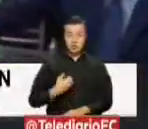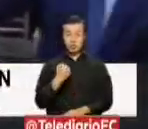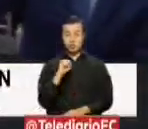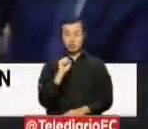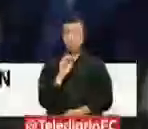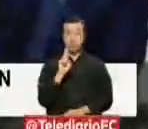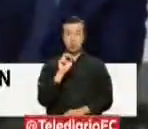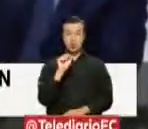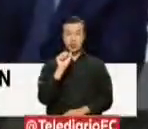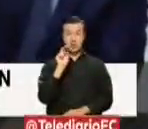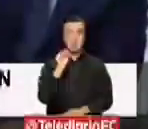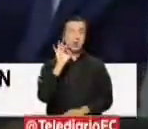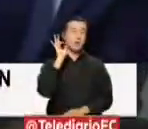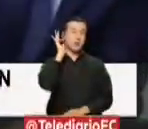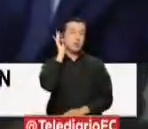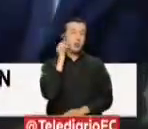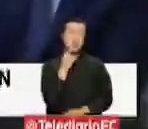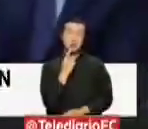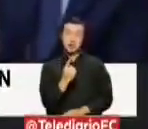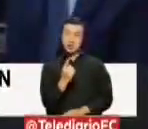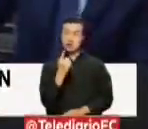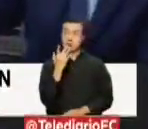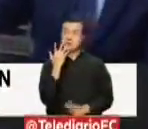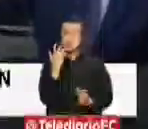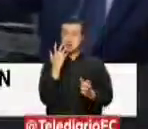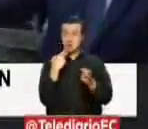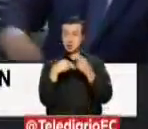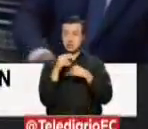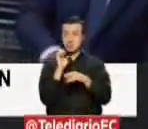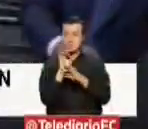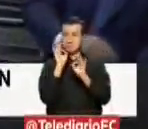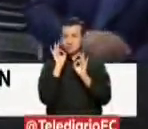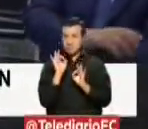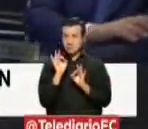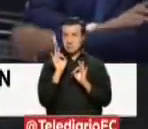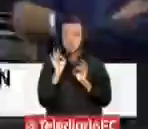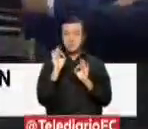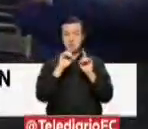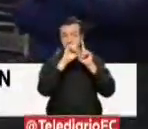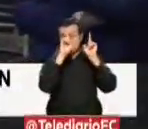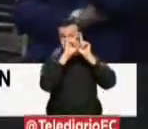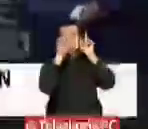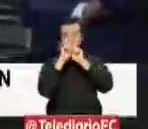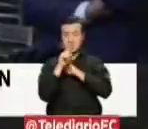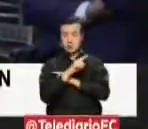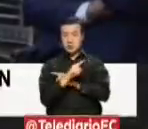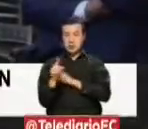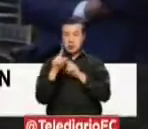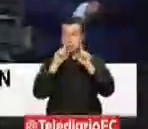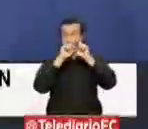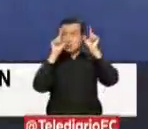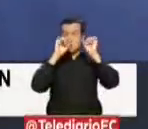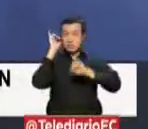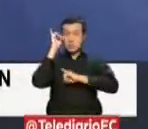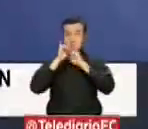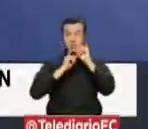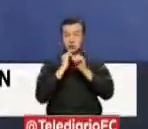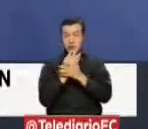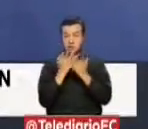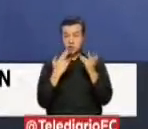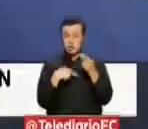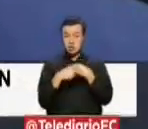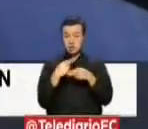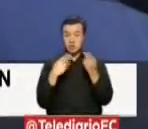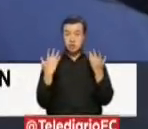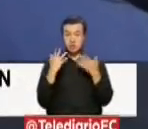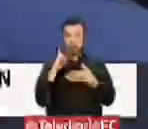Siegel, destacó el interés de sus asociados en hacer negocios en Ecuador. Los empresarios representan a firmas multinacionales con negocios